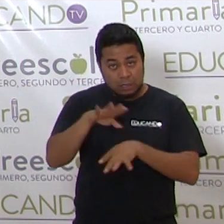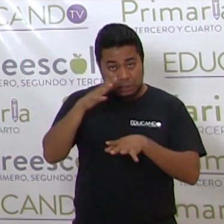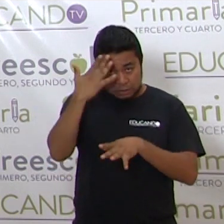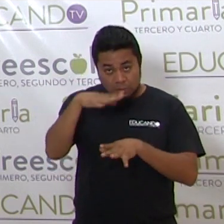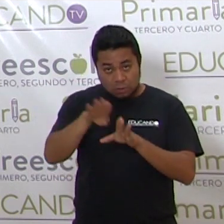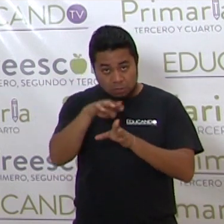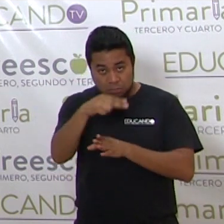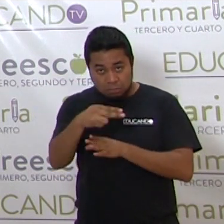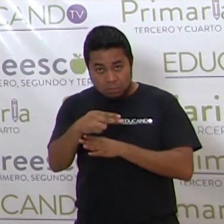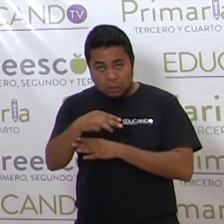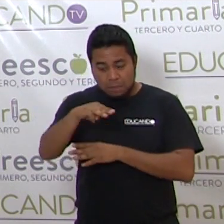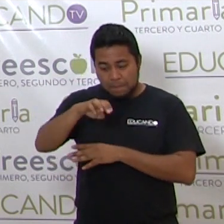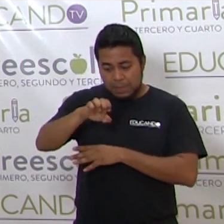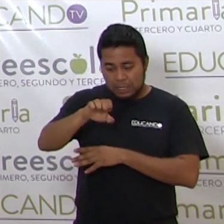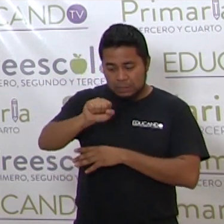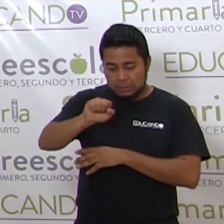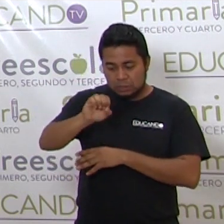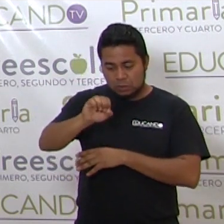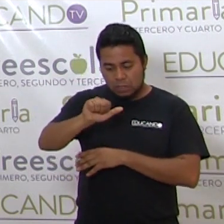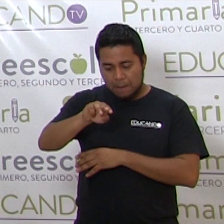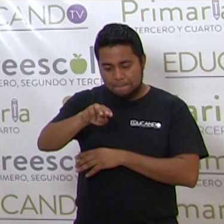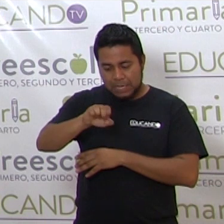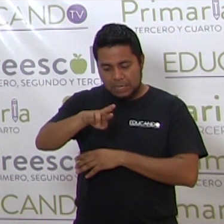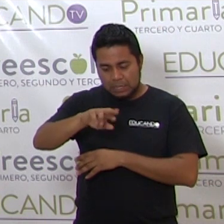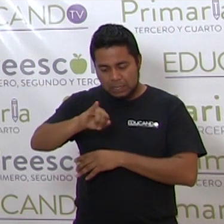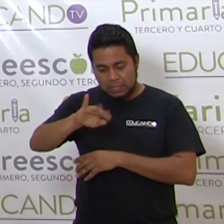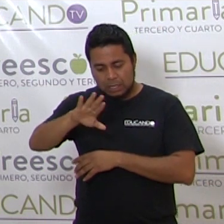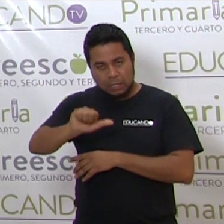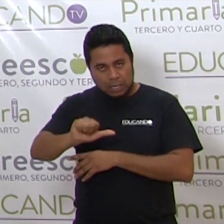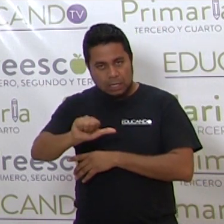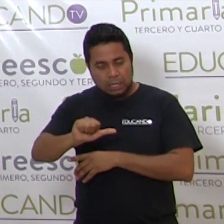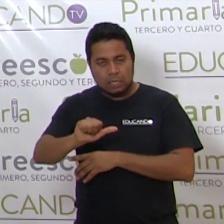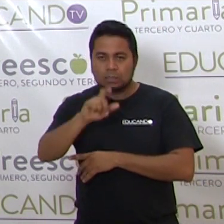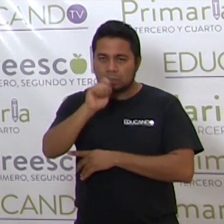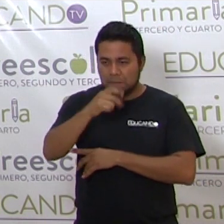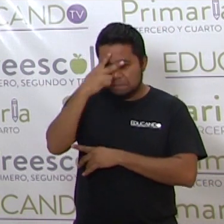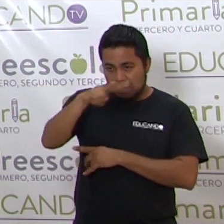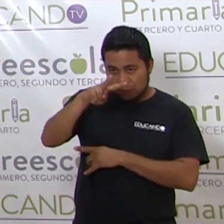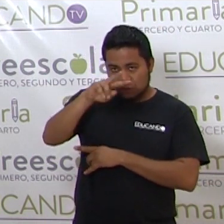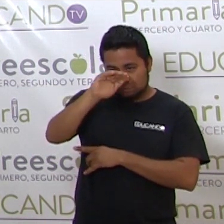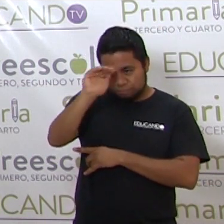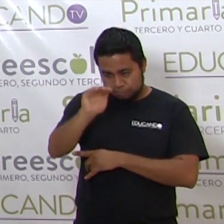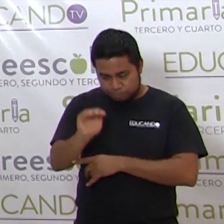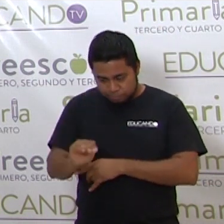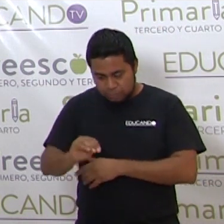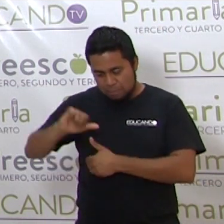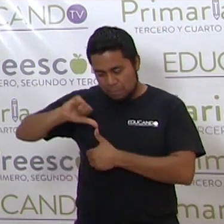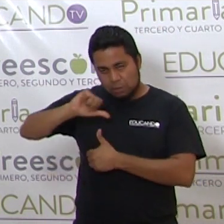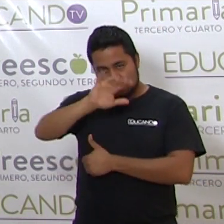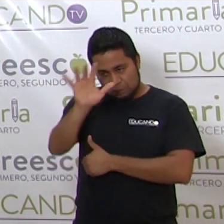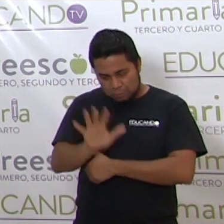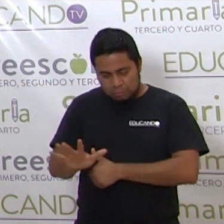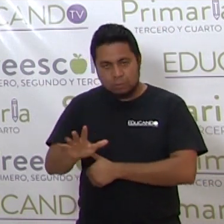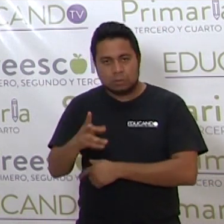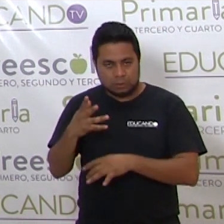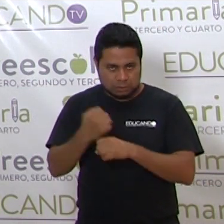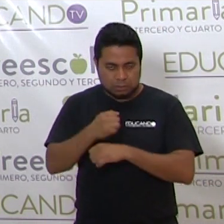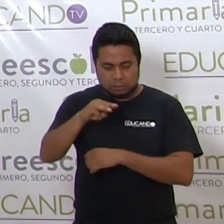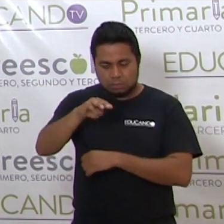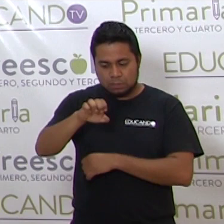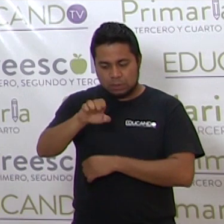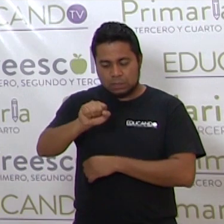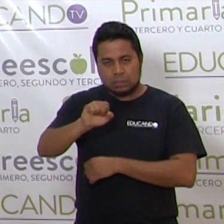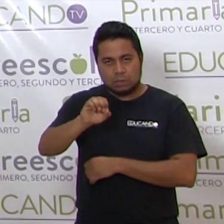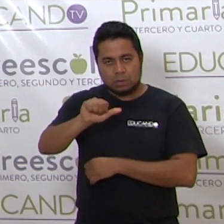anteriormente se llamaba mesoamérica qué va exactamente desde méxico hasta américa central muy bien